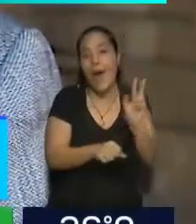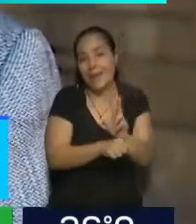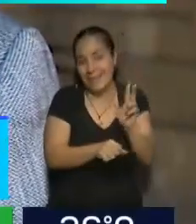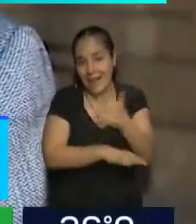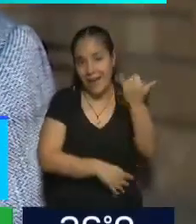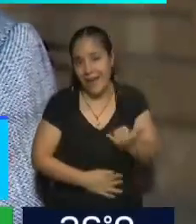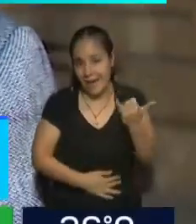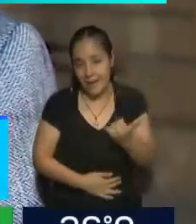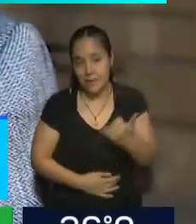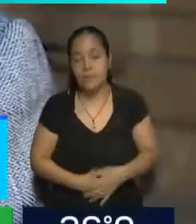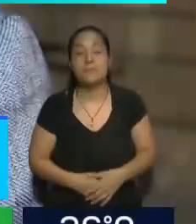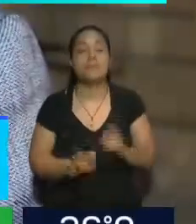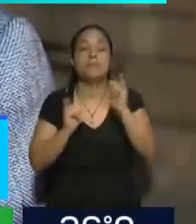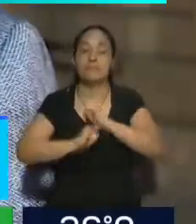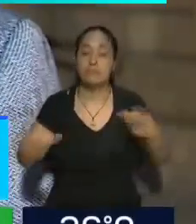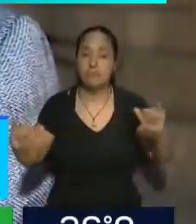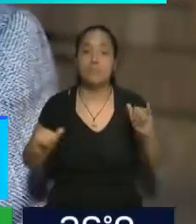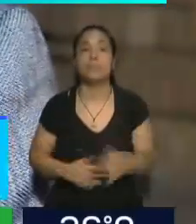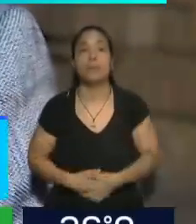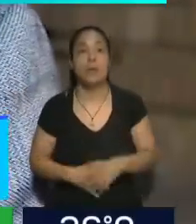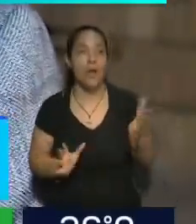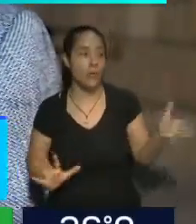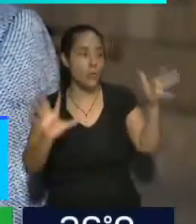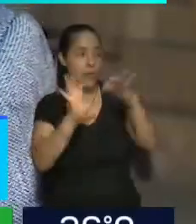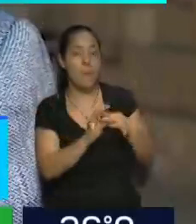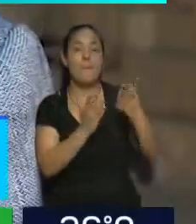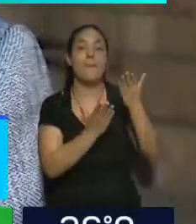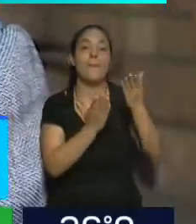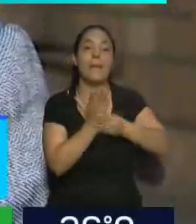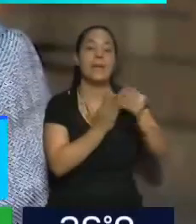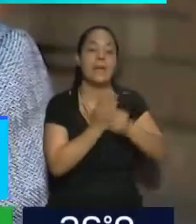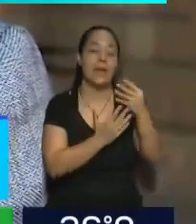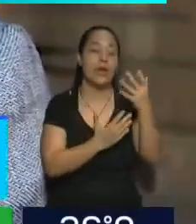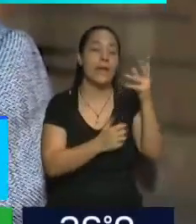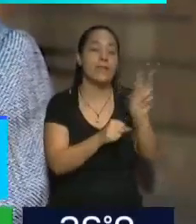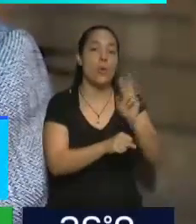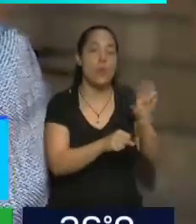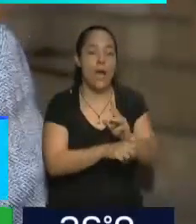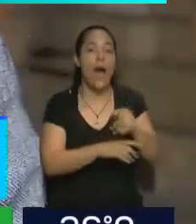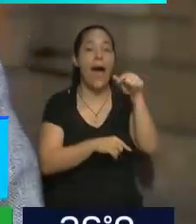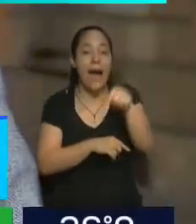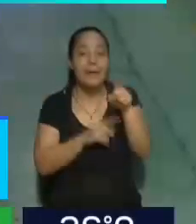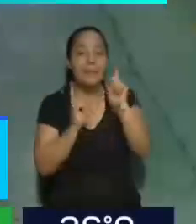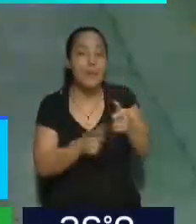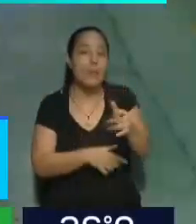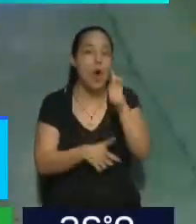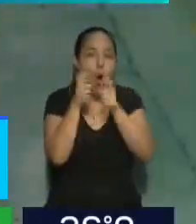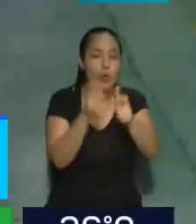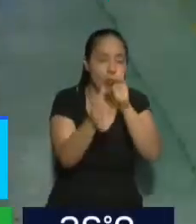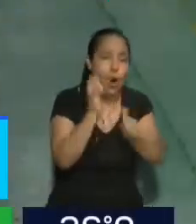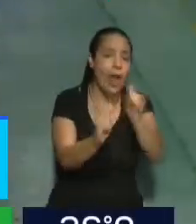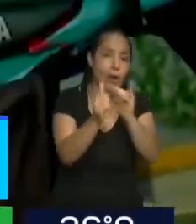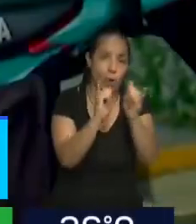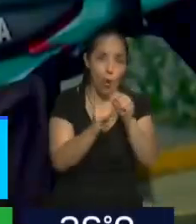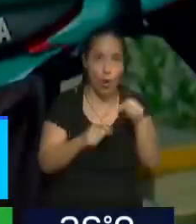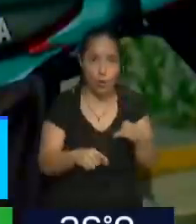ese sentido decir y comentar que se ha articulado con el Ministerio de Seguridad para hacer controles de alcoholemia en los espejos de agua. Ante el movimiento que